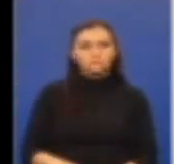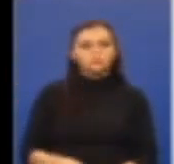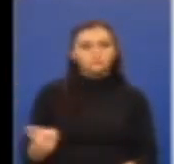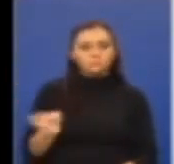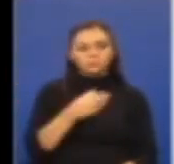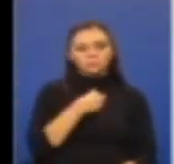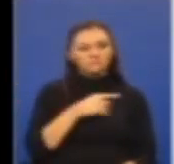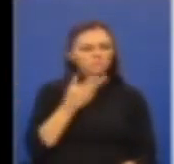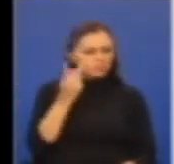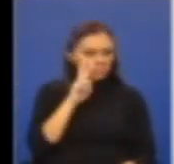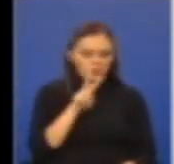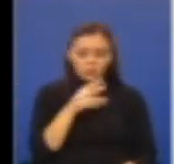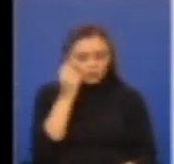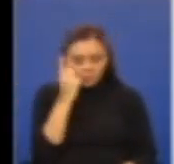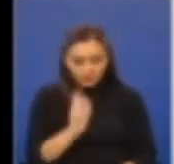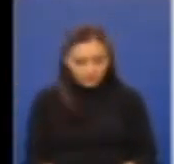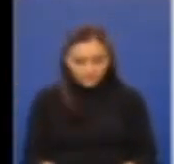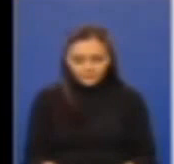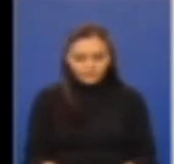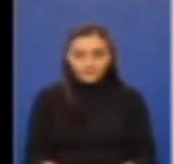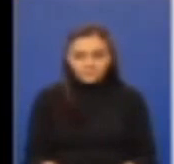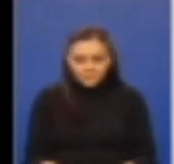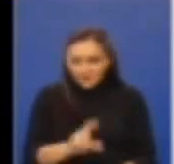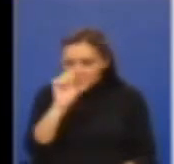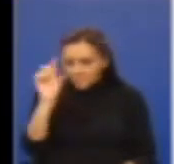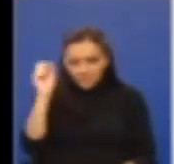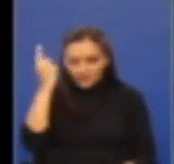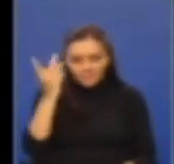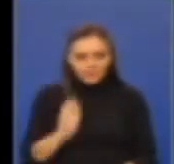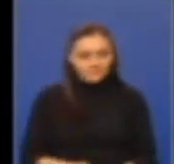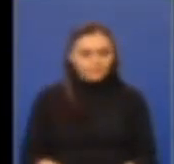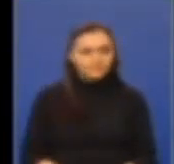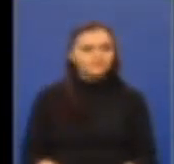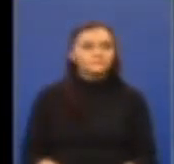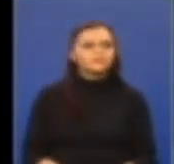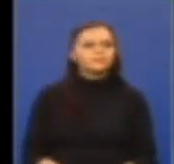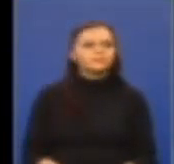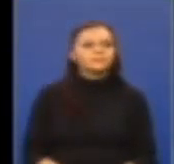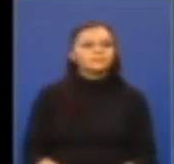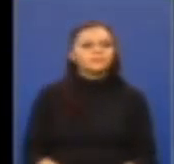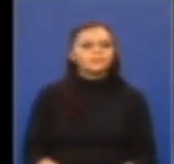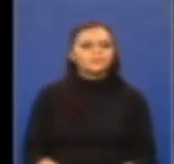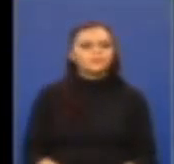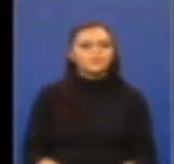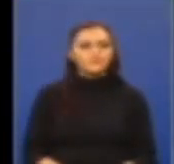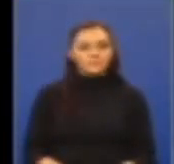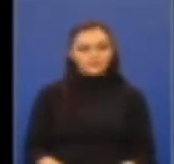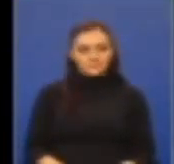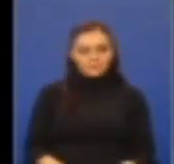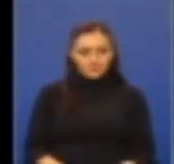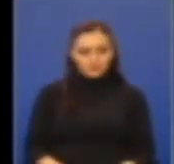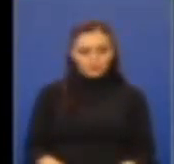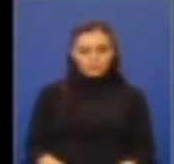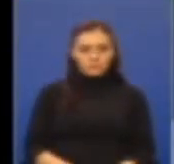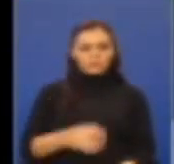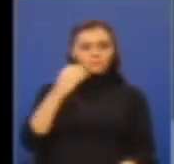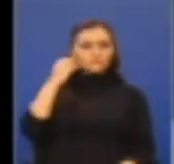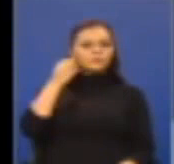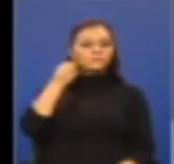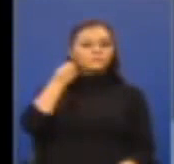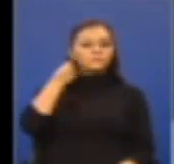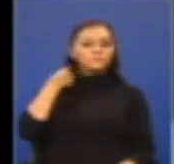estos gráficos que no les entiende nadie. Sigamos. Y esto es importante. Se